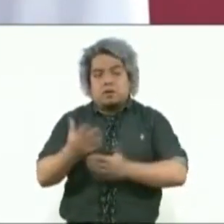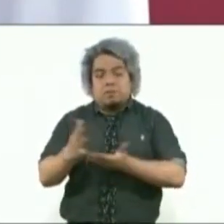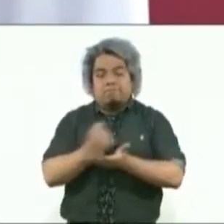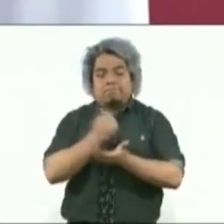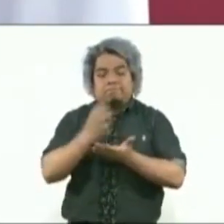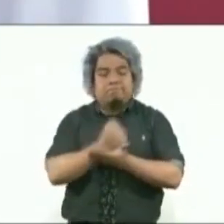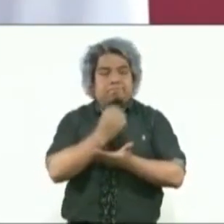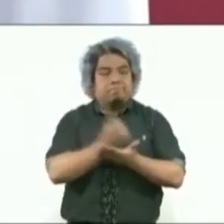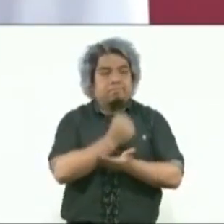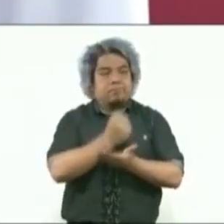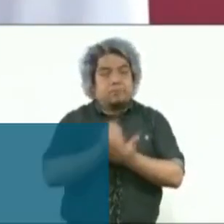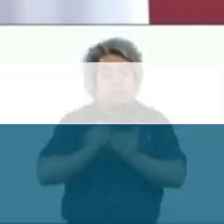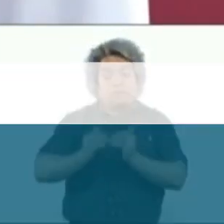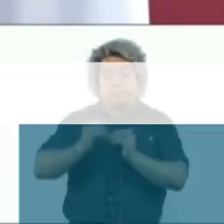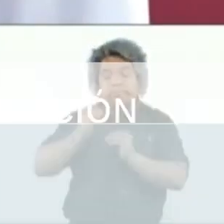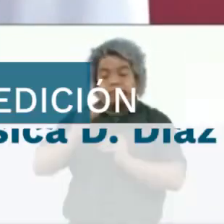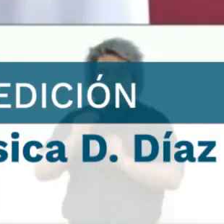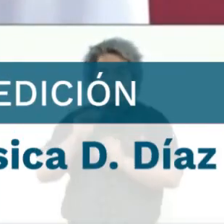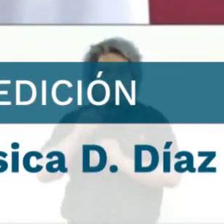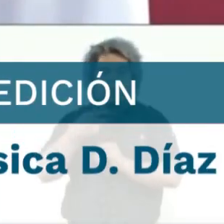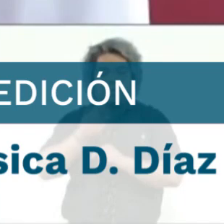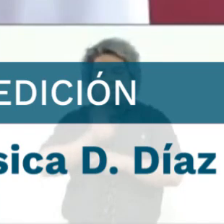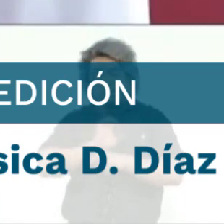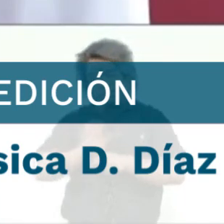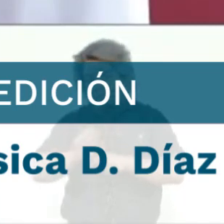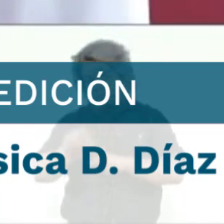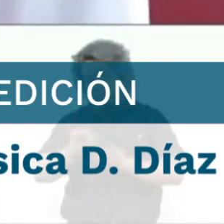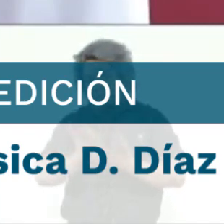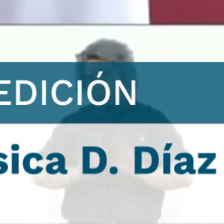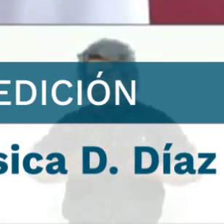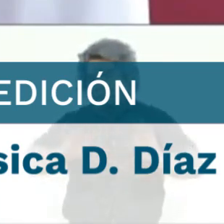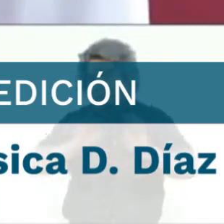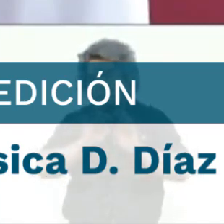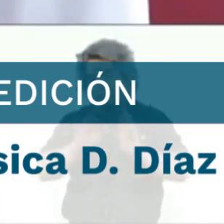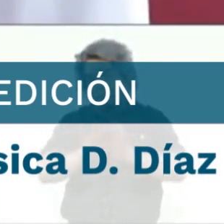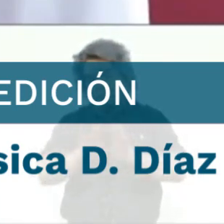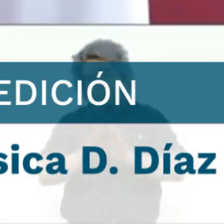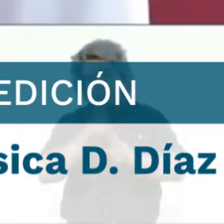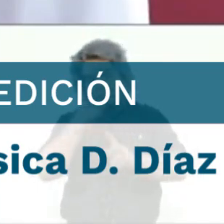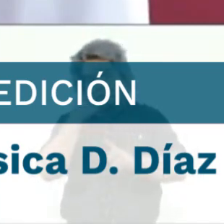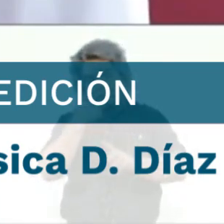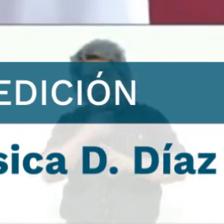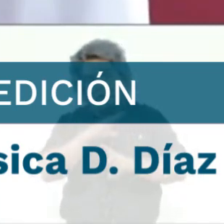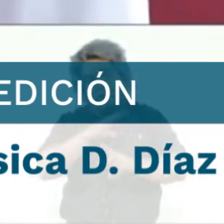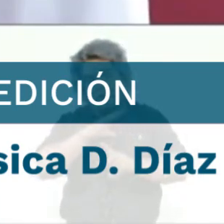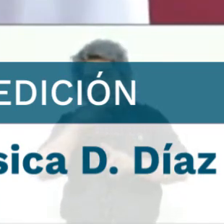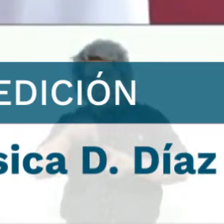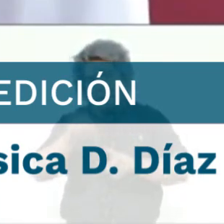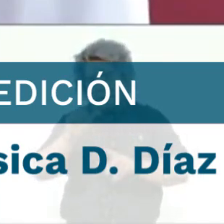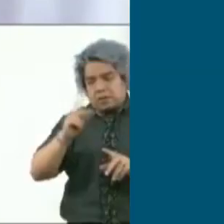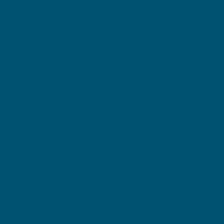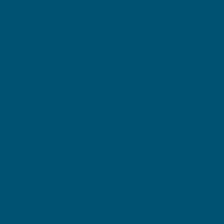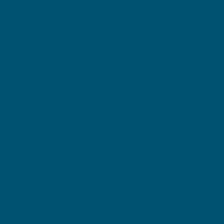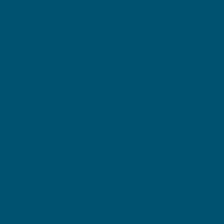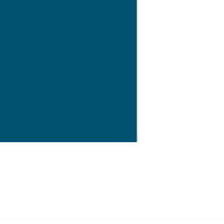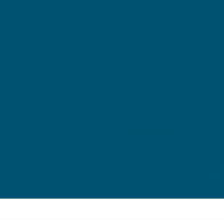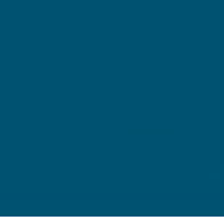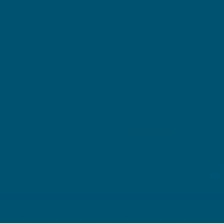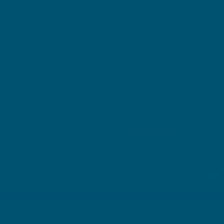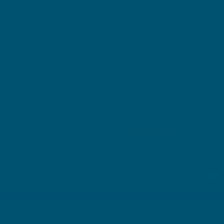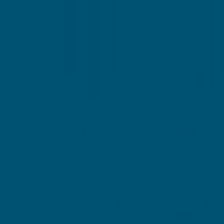ganancias excesivas que se han tenido y que es muy importante, pues utilizan pues, los principales servicios de la ciudad.